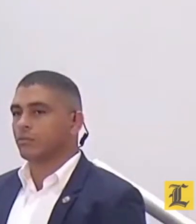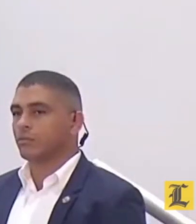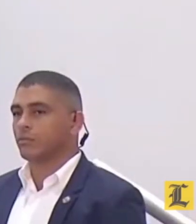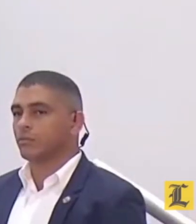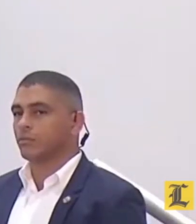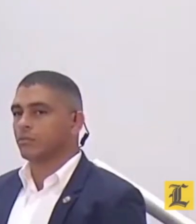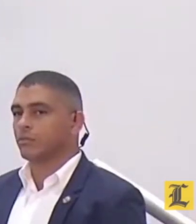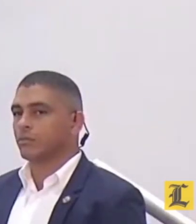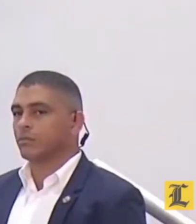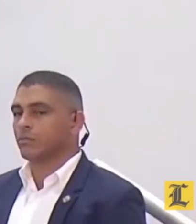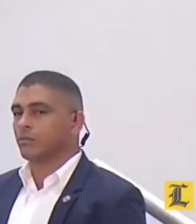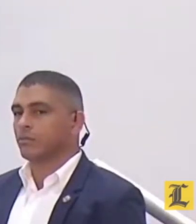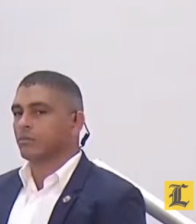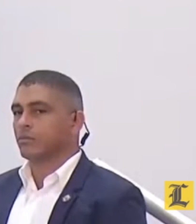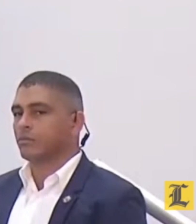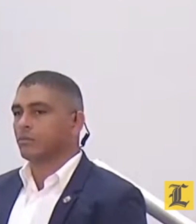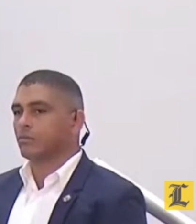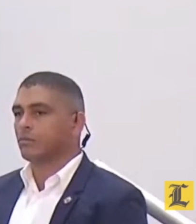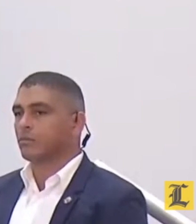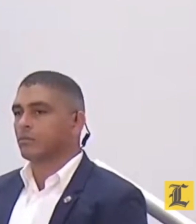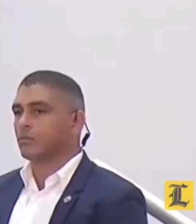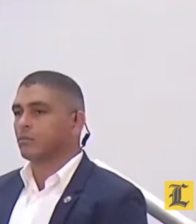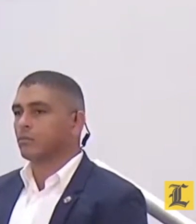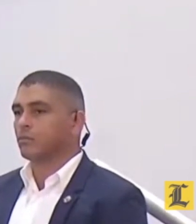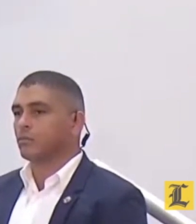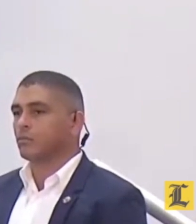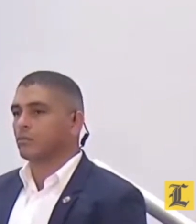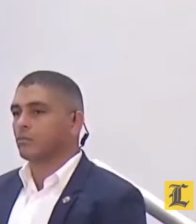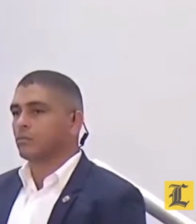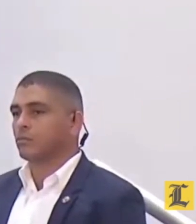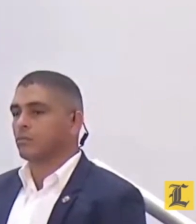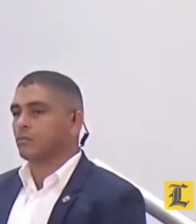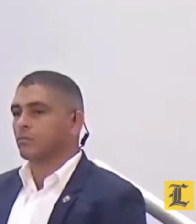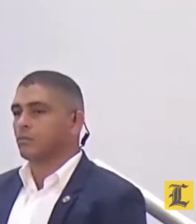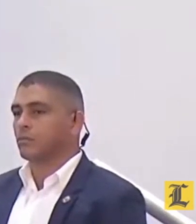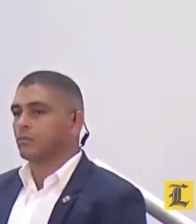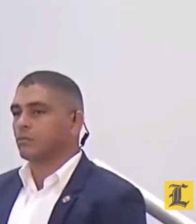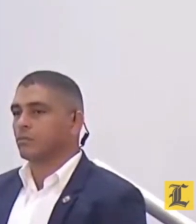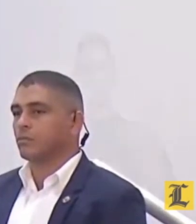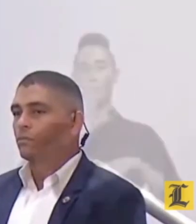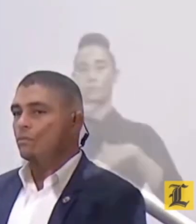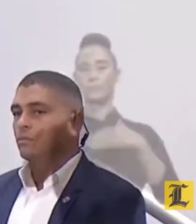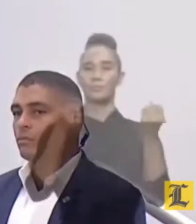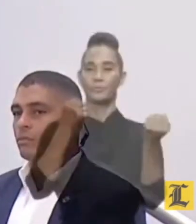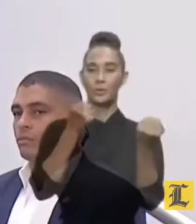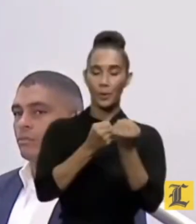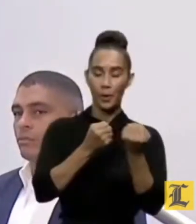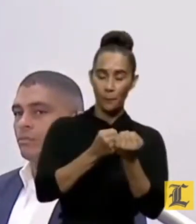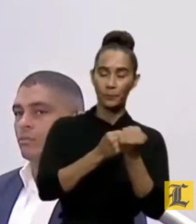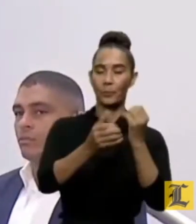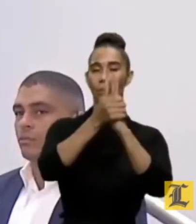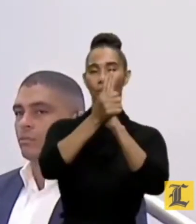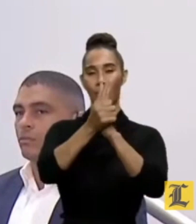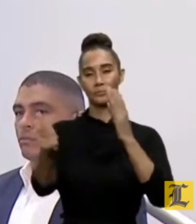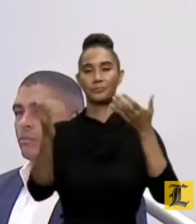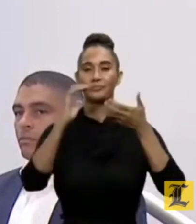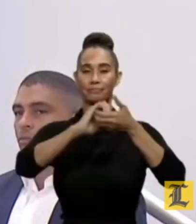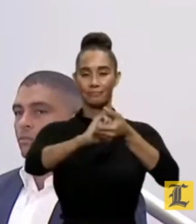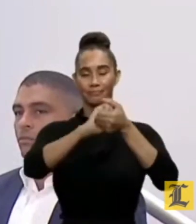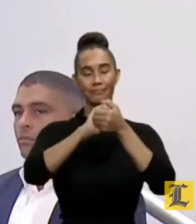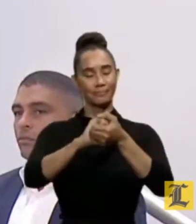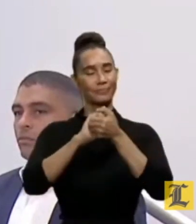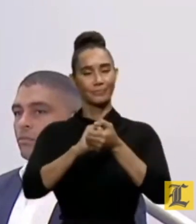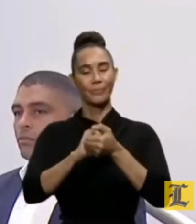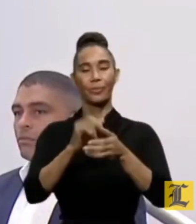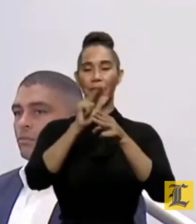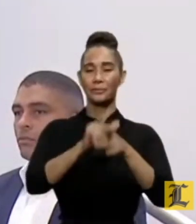familias. Y en estas fechas, cuando nuestra solidaridad, cuando nuestra capacidad de empatía, de